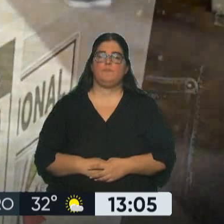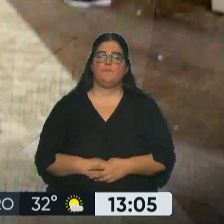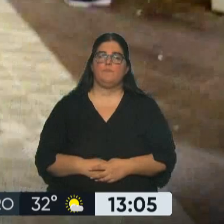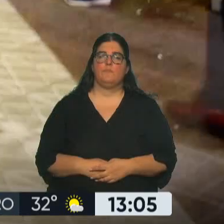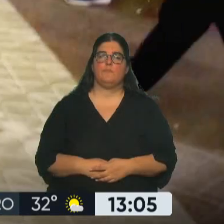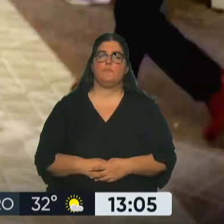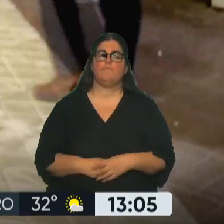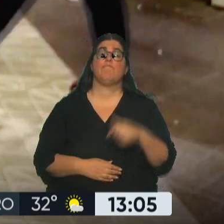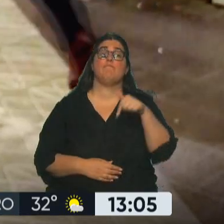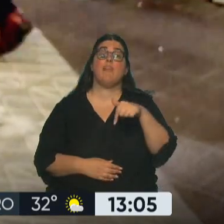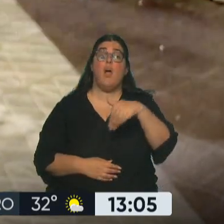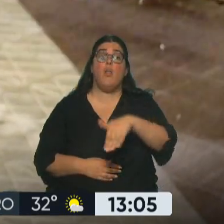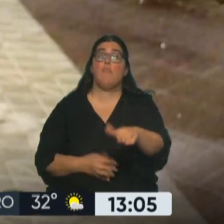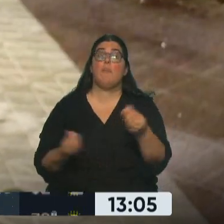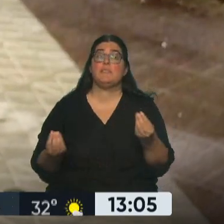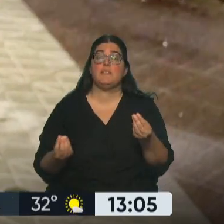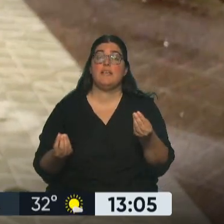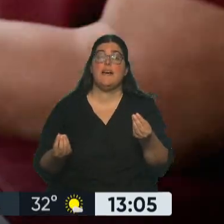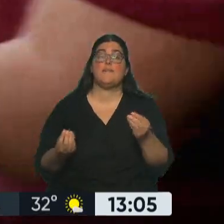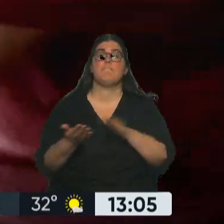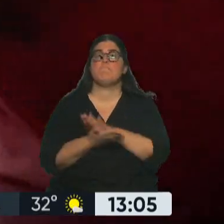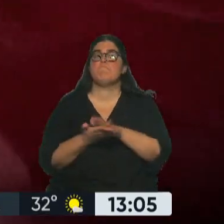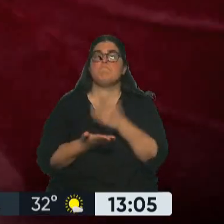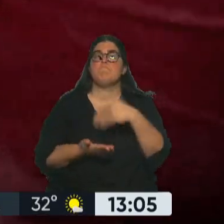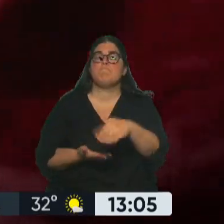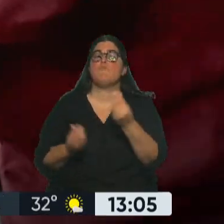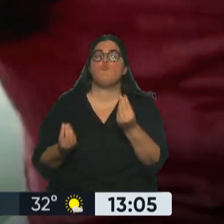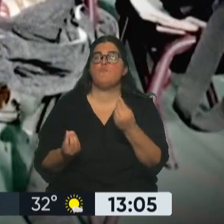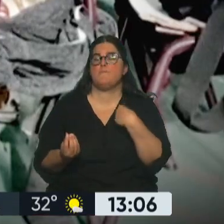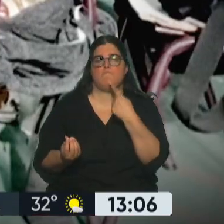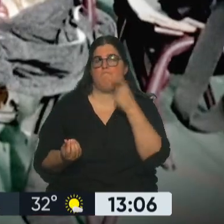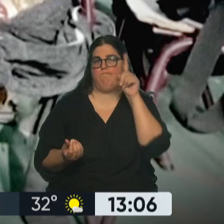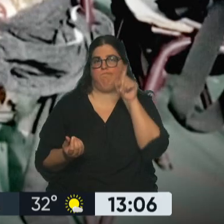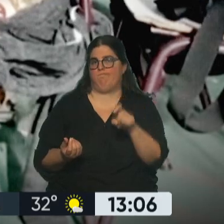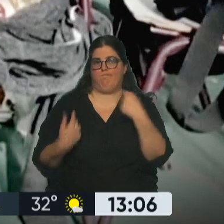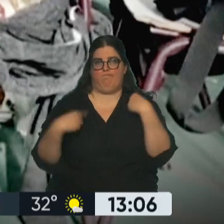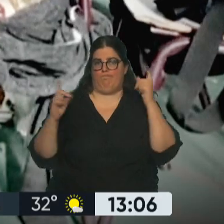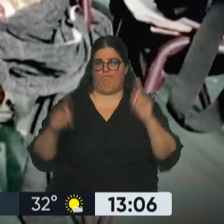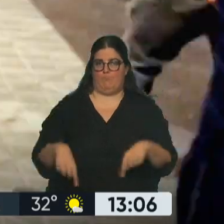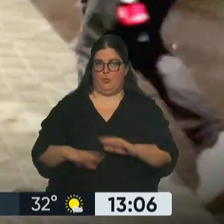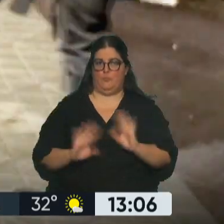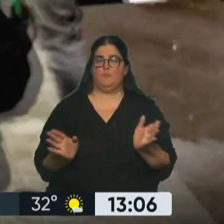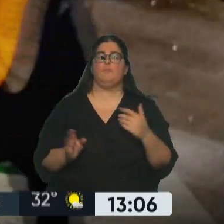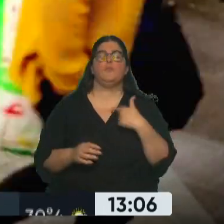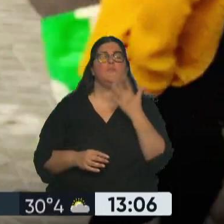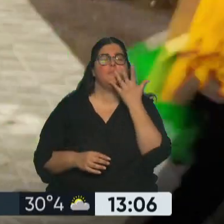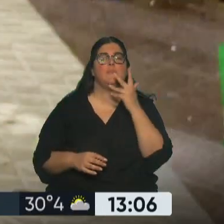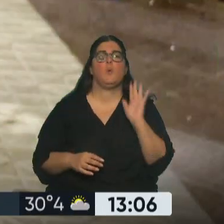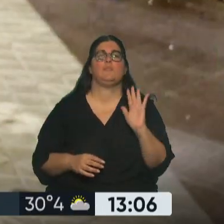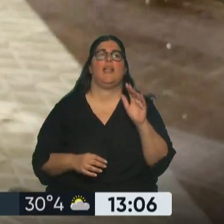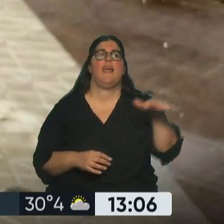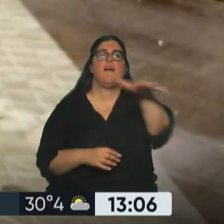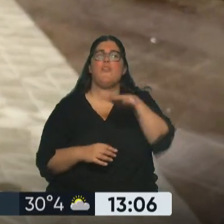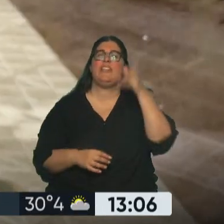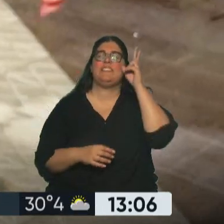¿Qué va a pasar ahora? ¿Cómo se va a resolver? La verdad es que no lo sé, pero me gustaría que Chile despierte